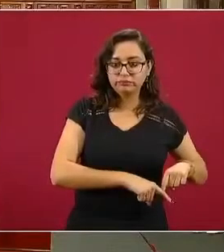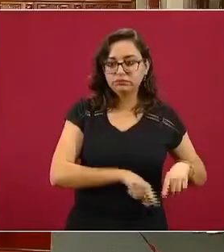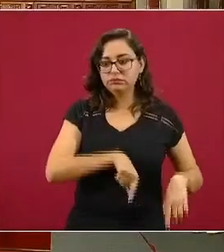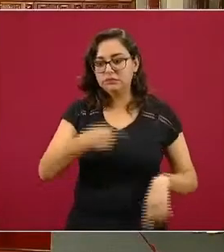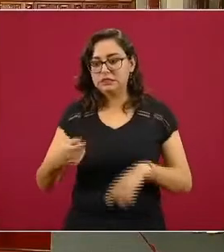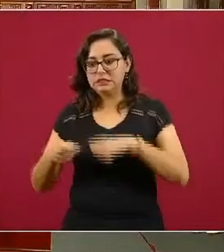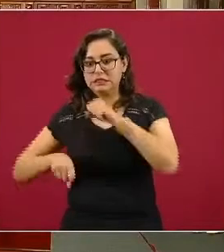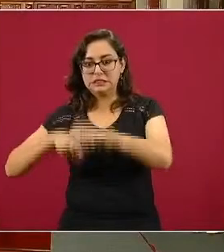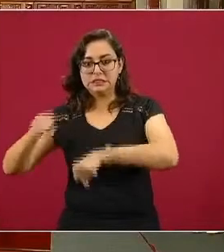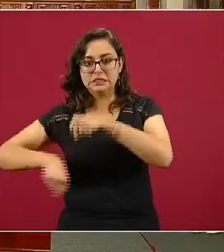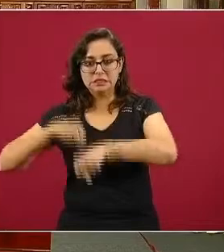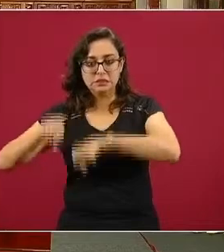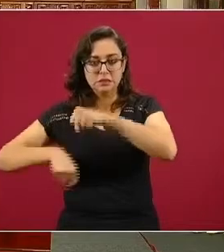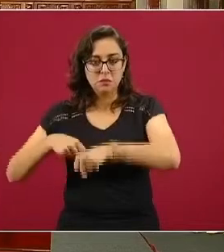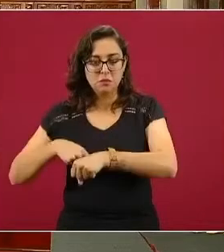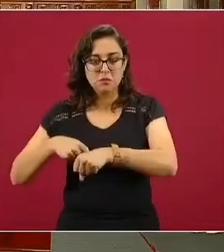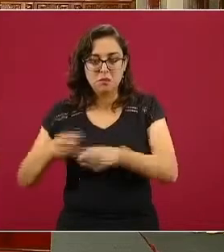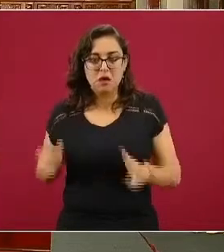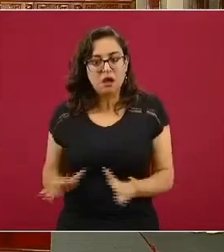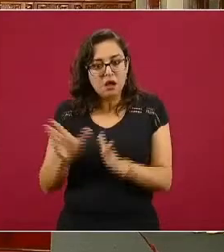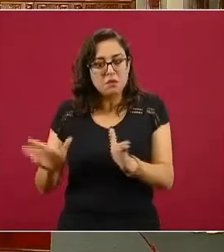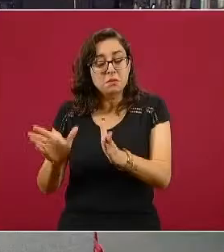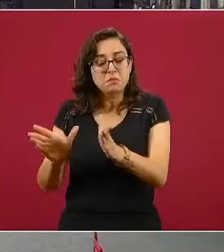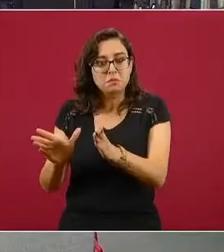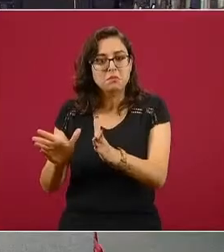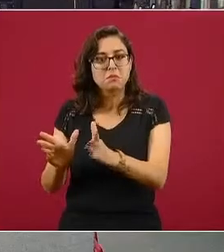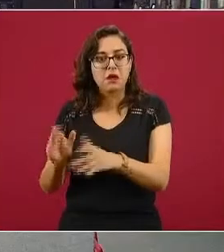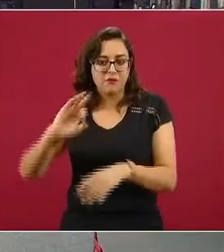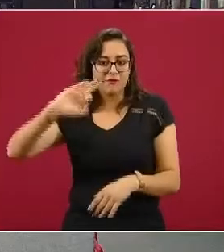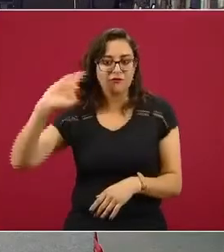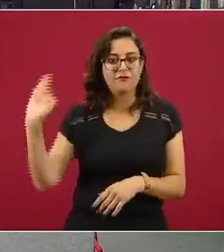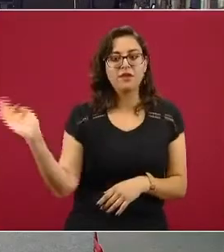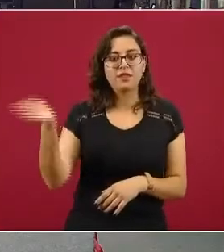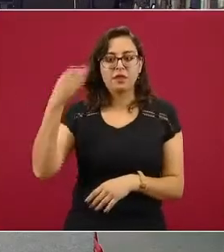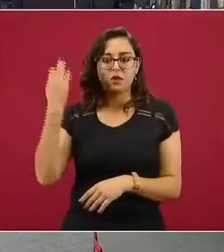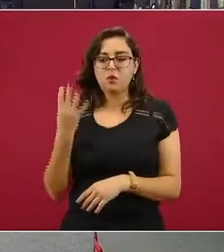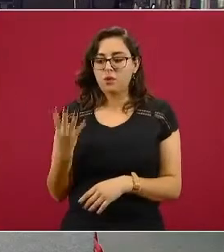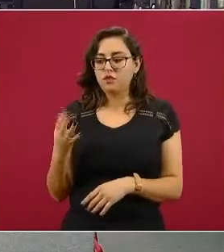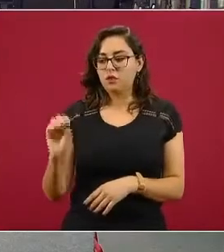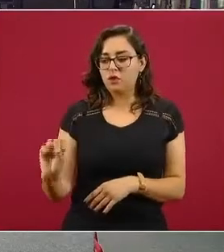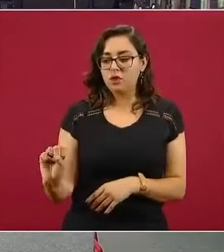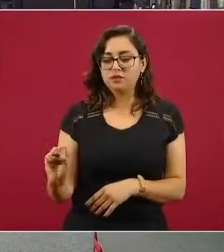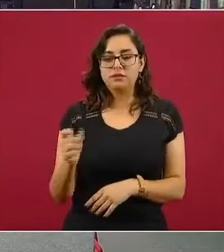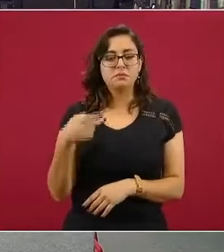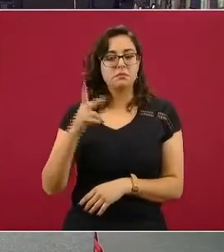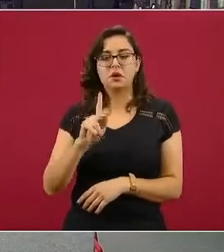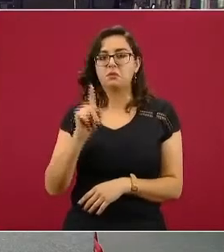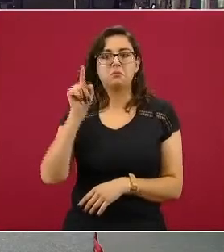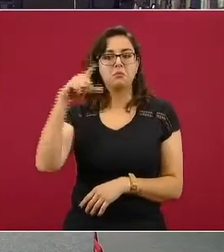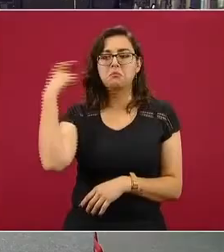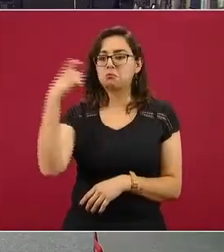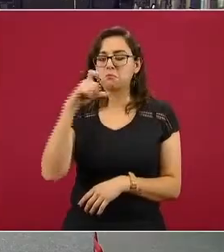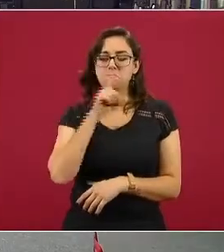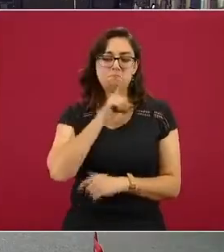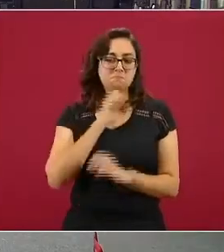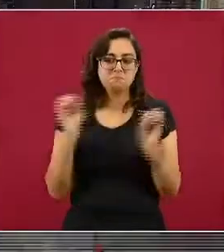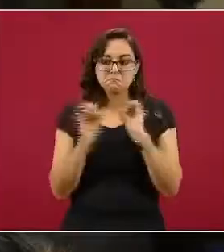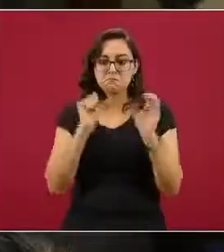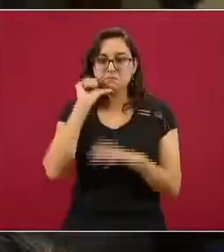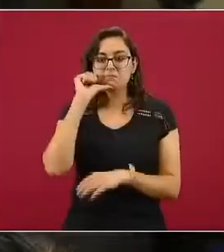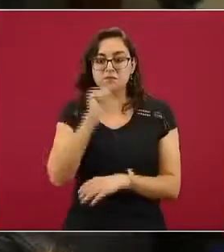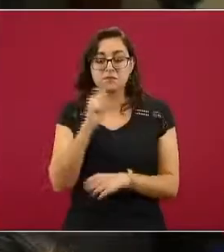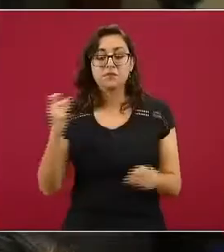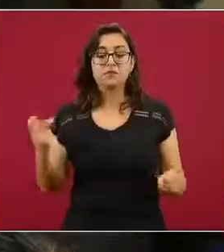el gobierno federal, que es lo que le llaman la movilidad 4S. Entonces aquí es donde la corresponsabilidad